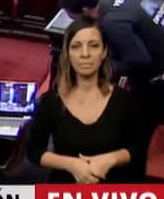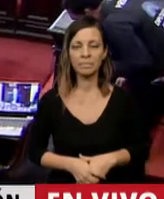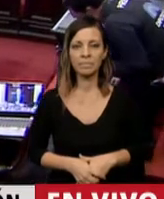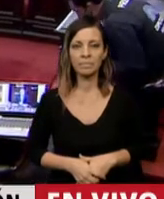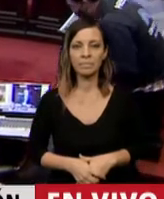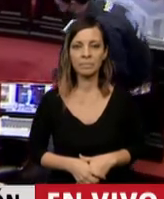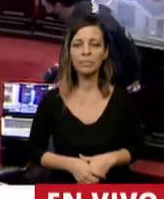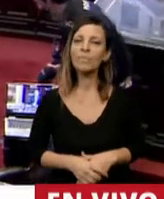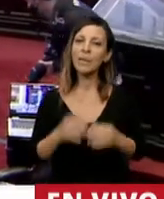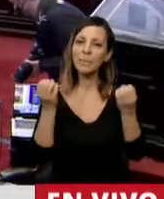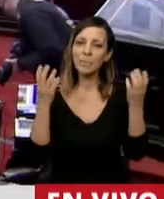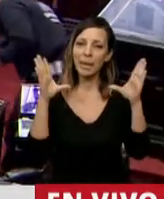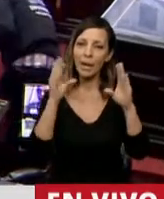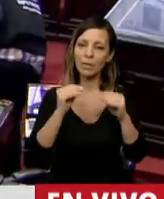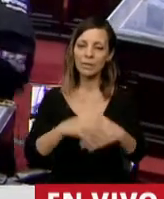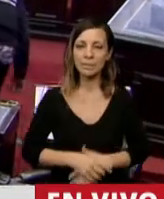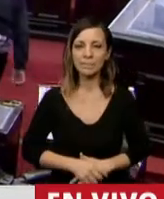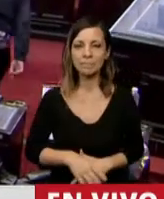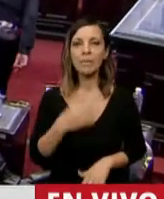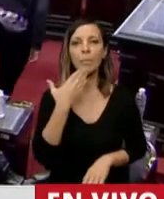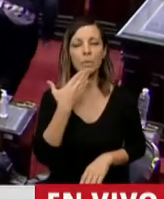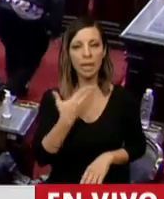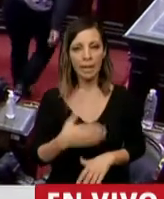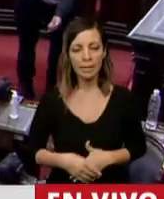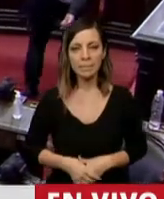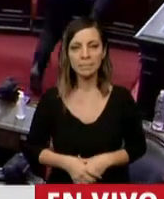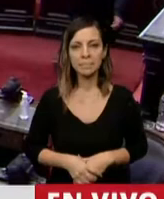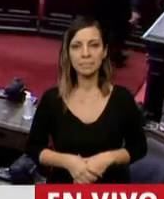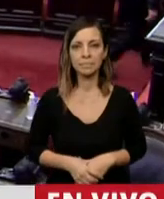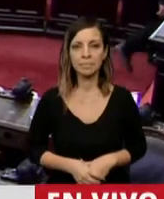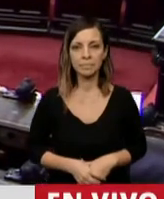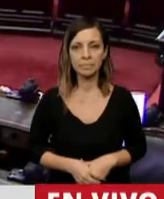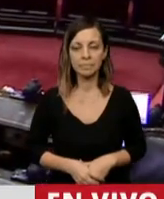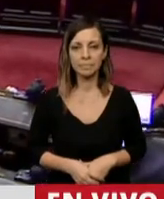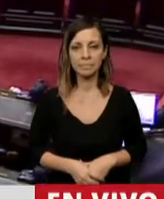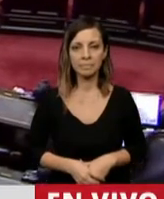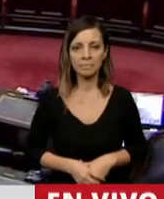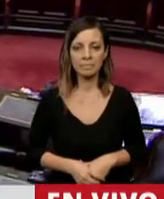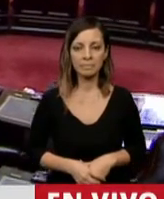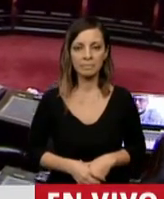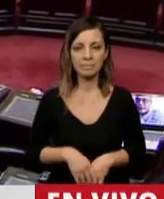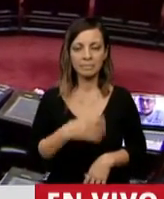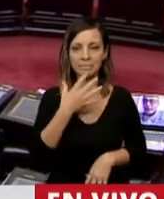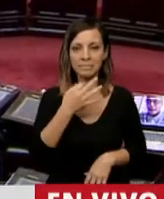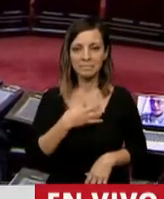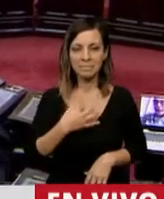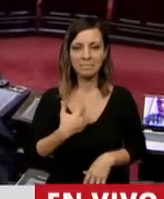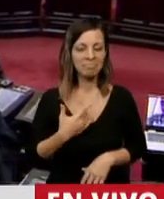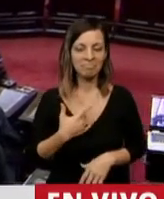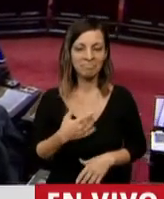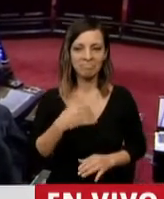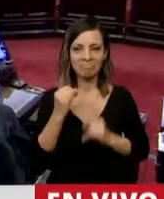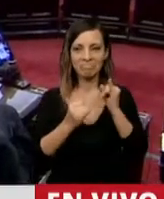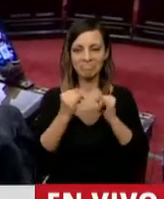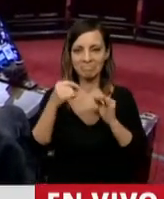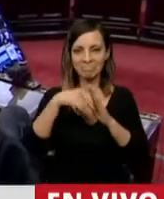Ahí está. Buenas noches, señor presidente, y gracias por cederme la palabra. Bueno, en verdad yo no voy a ahondar